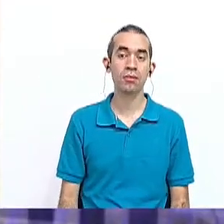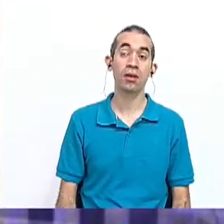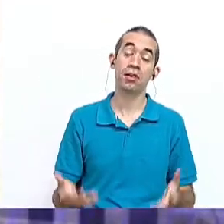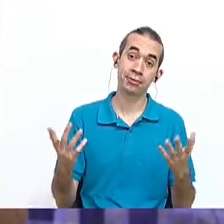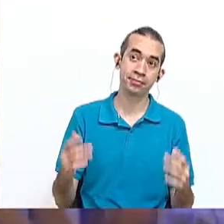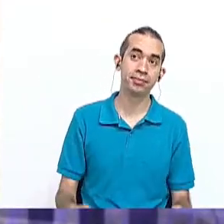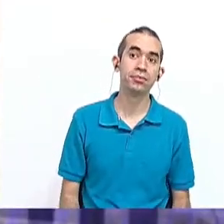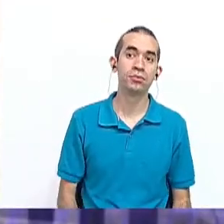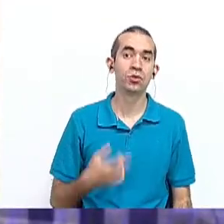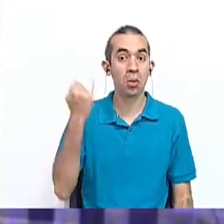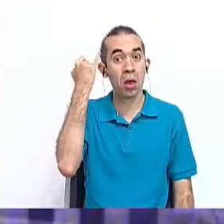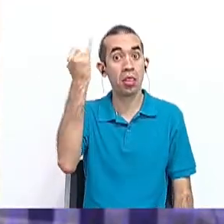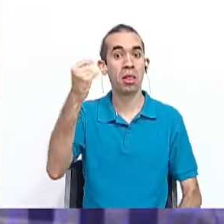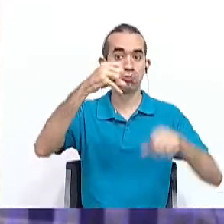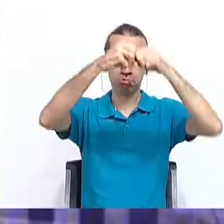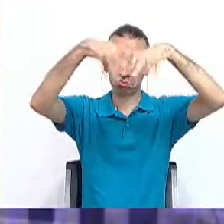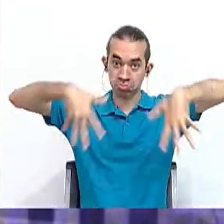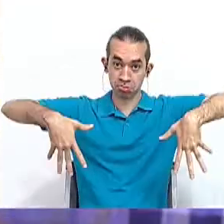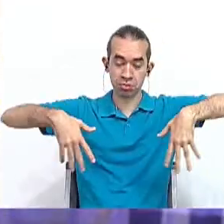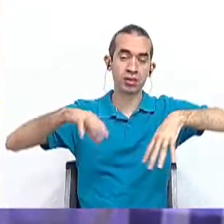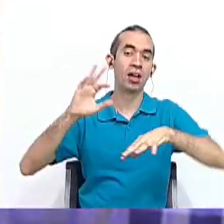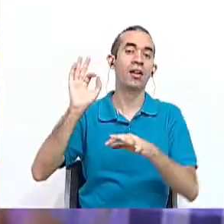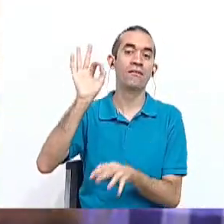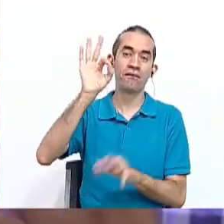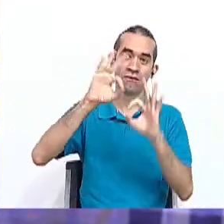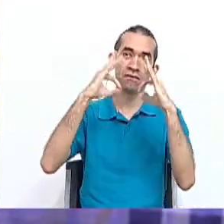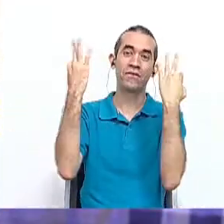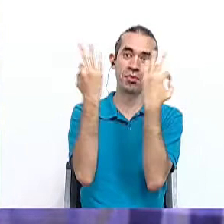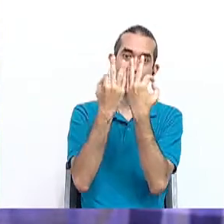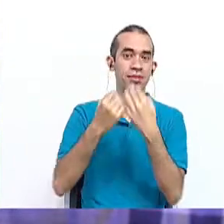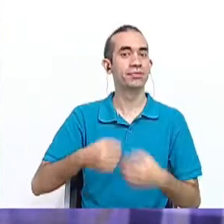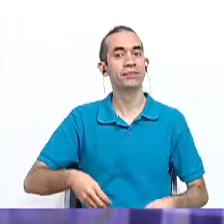ocurrió la idea de hacer un árbol genealógico de mi familia.